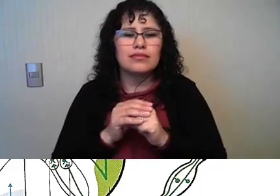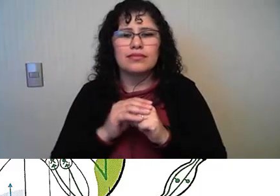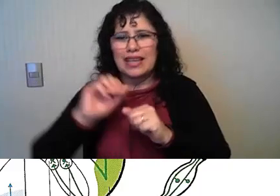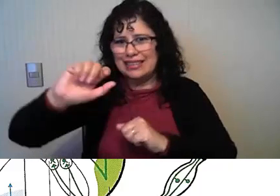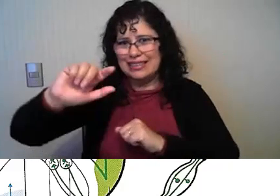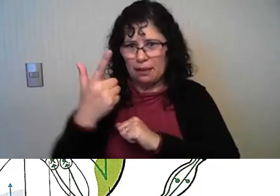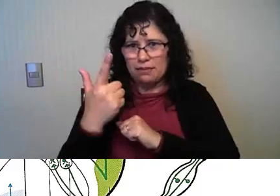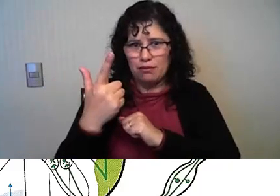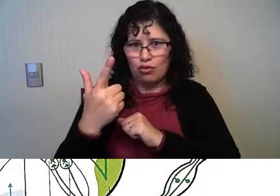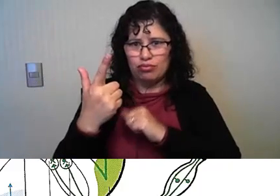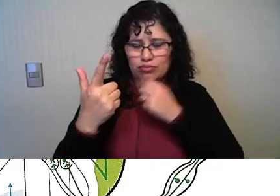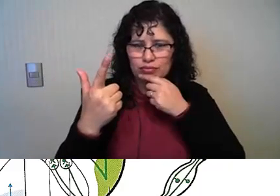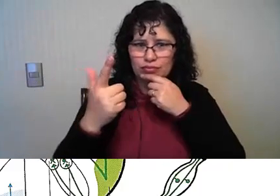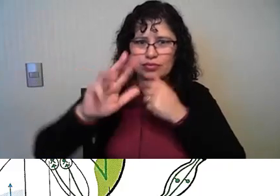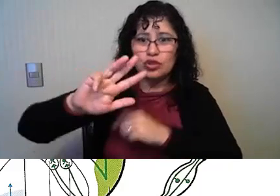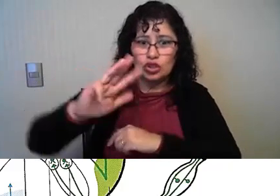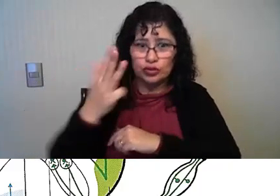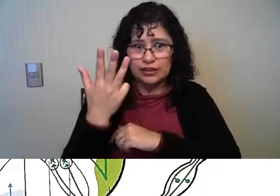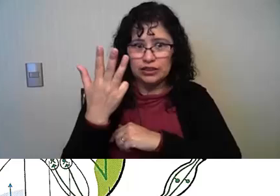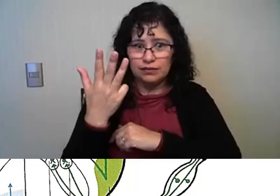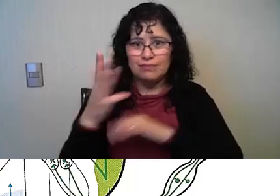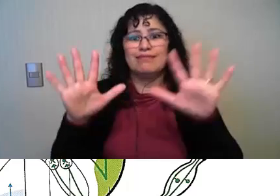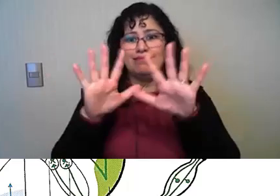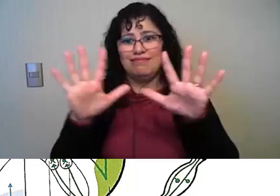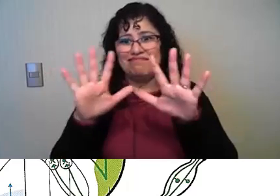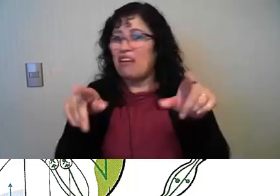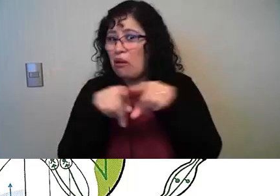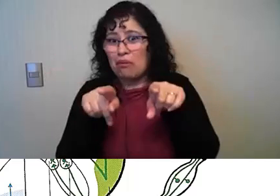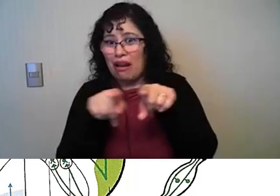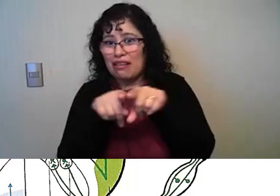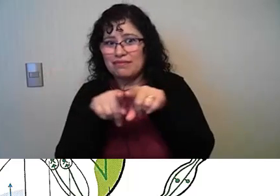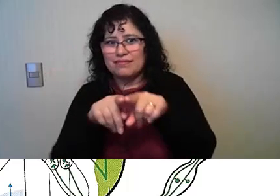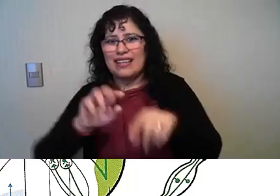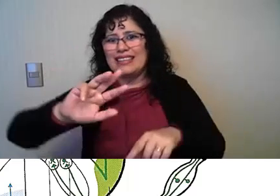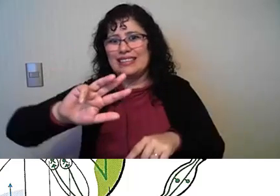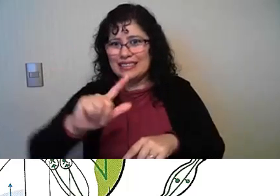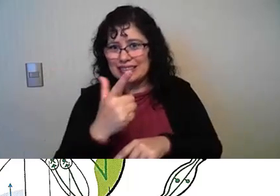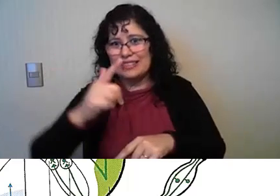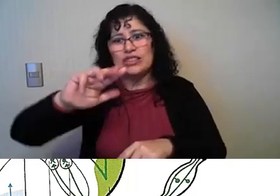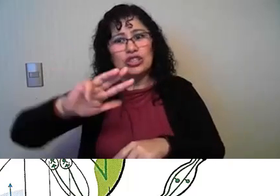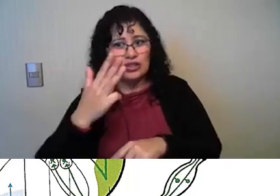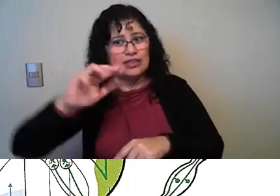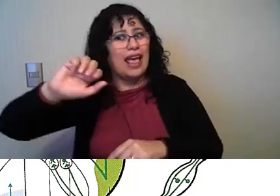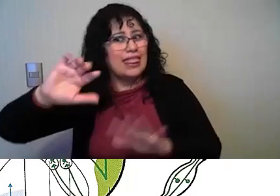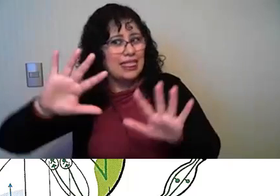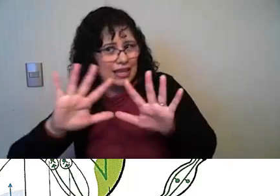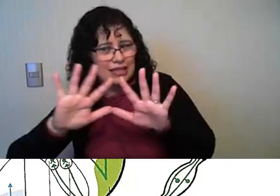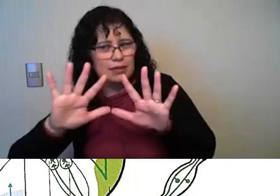séptimo, noveno y décimo. Séptimo, noveno y décimo. Y eso lo van a ver en los